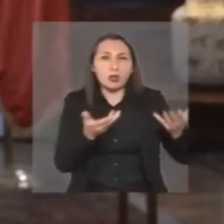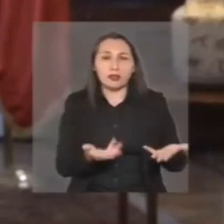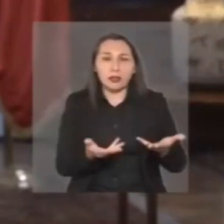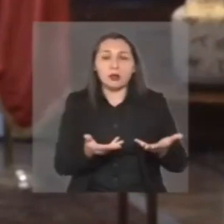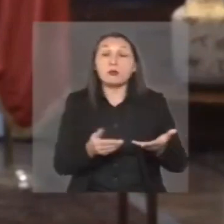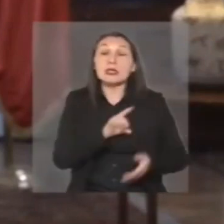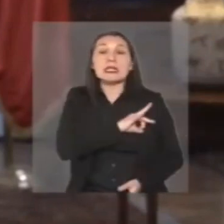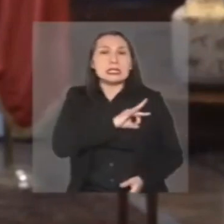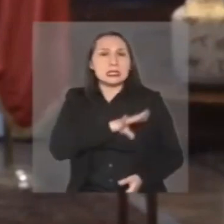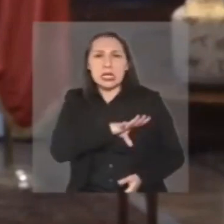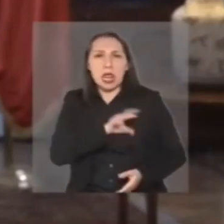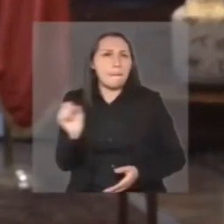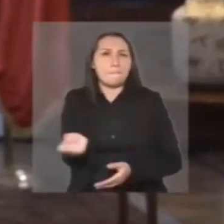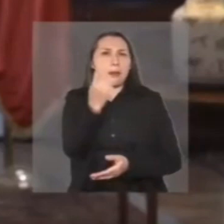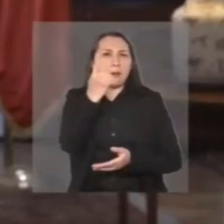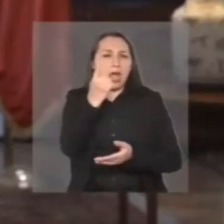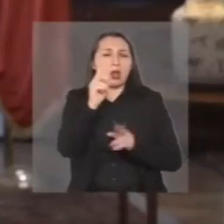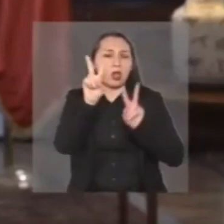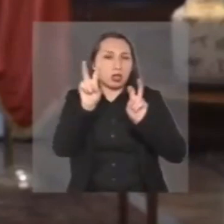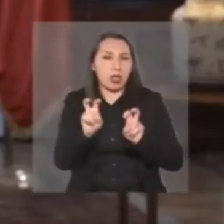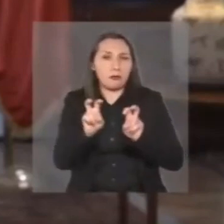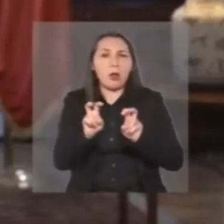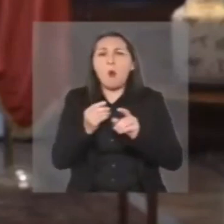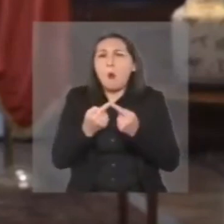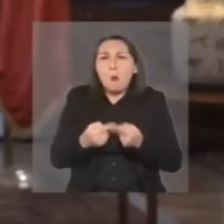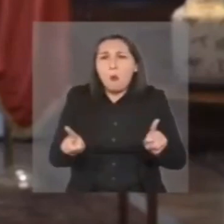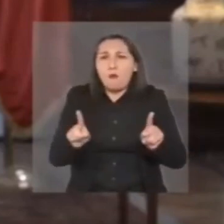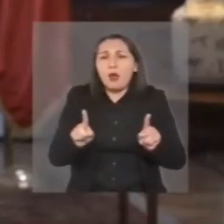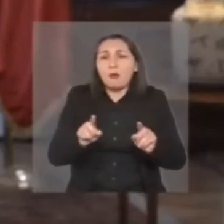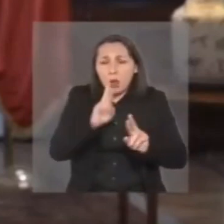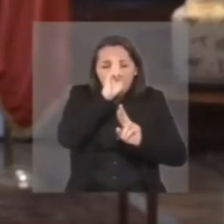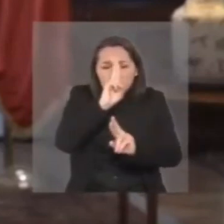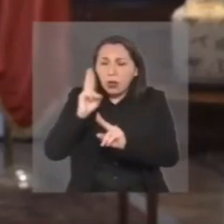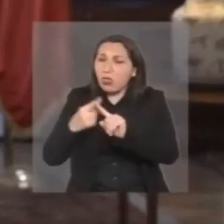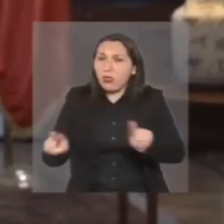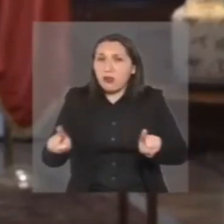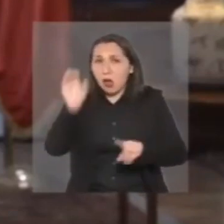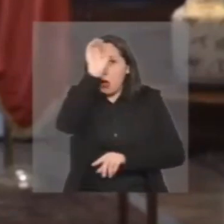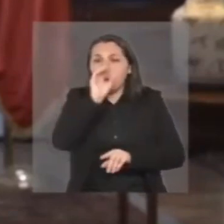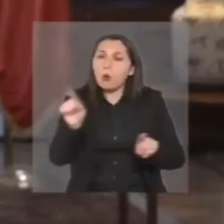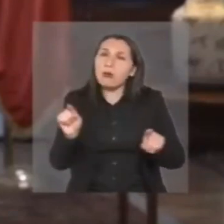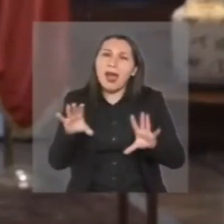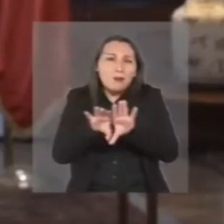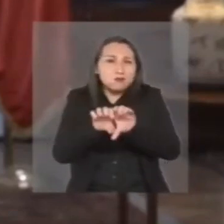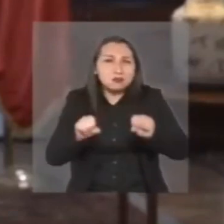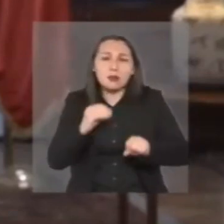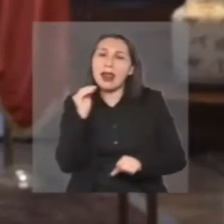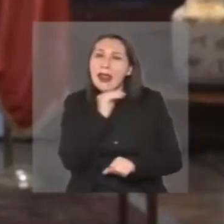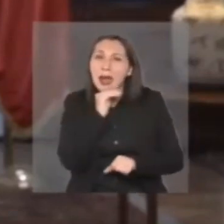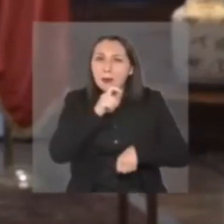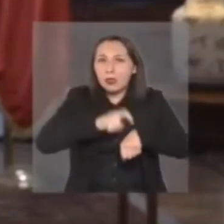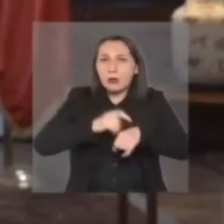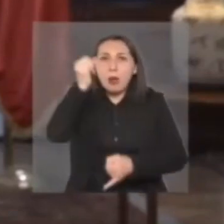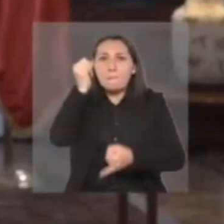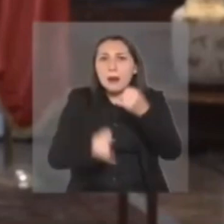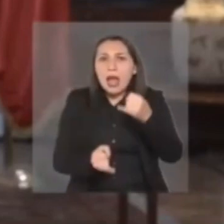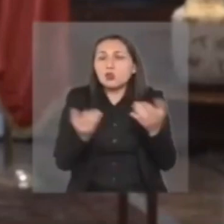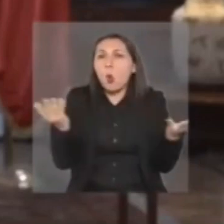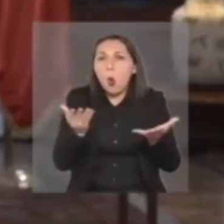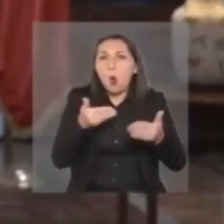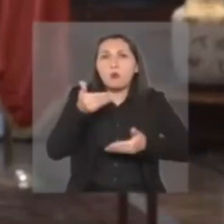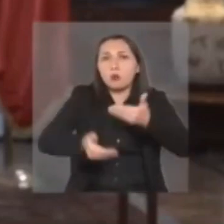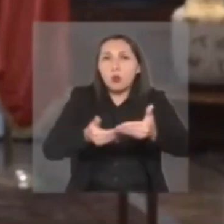a Chile por delante de cualquier legítima diferencia y acordar a la brevedad los plazos y bordes